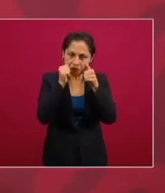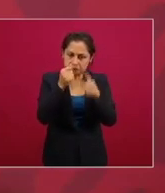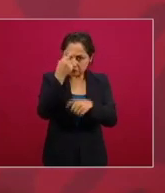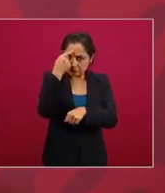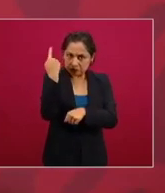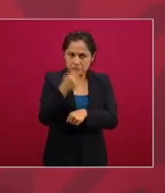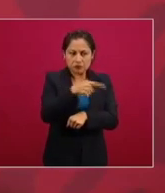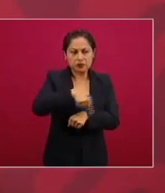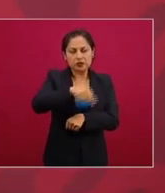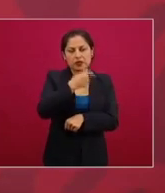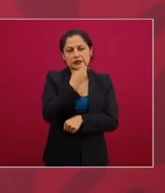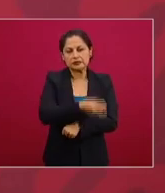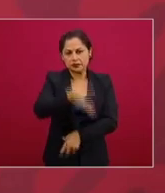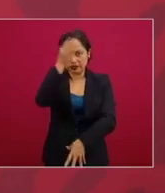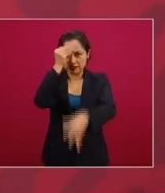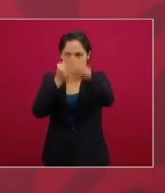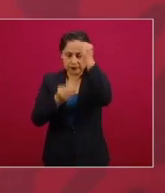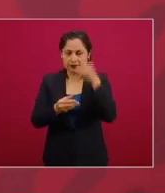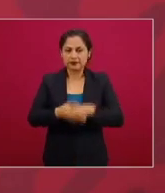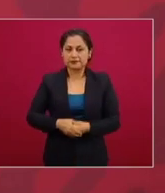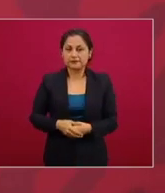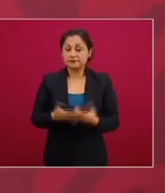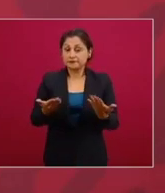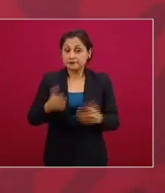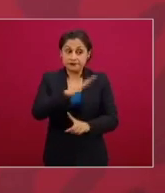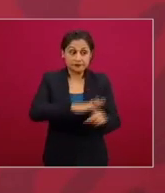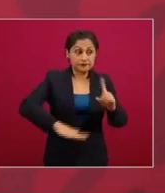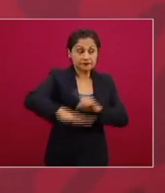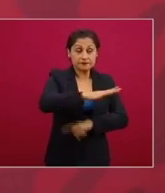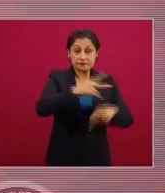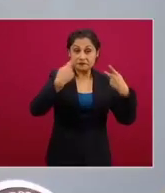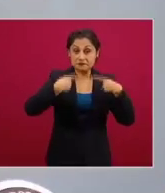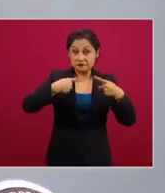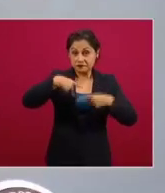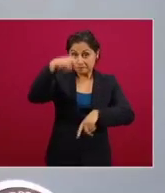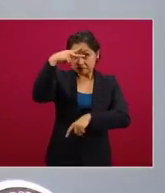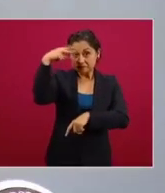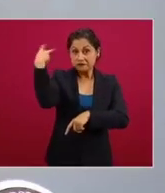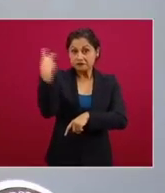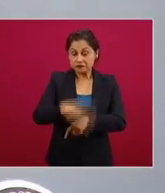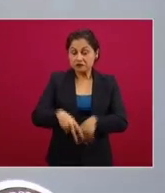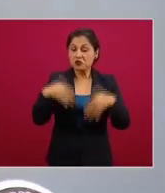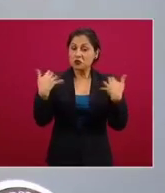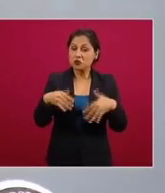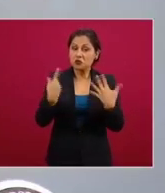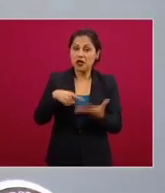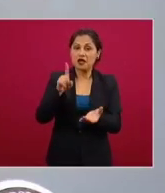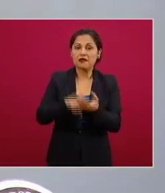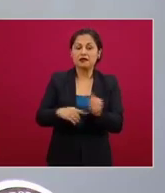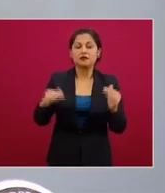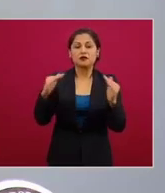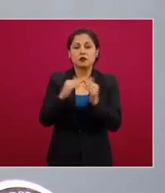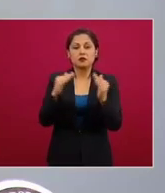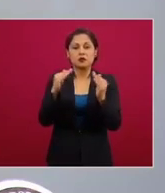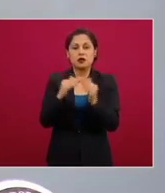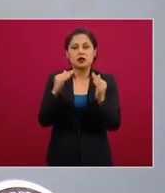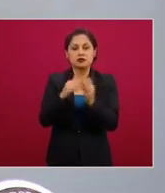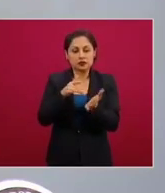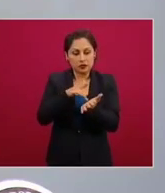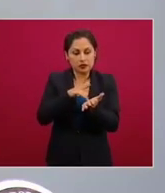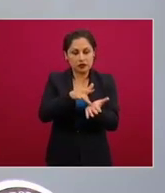ha revalorado al magisterio porque al tratar de apoyarlos en su casa, las madres y padres de familia se